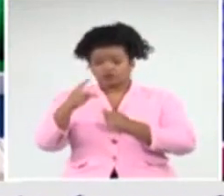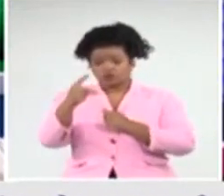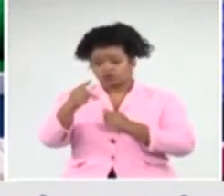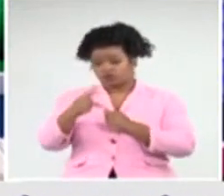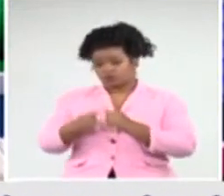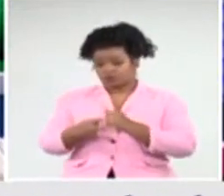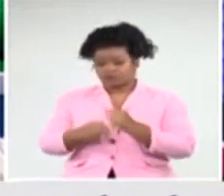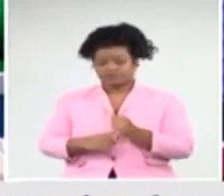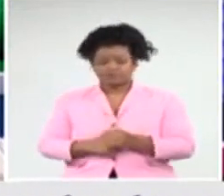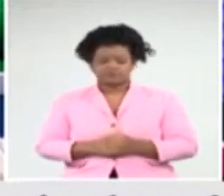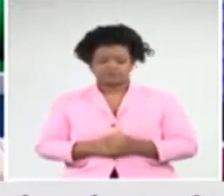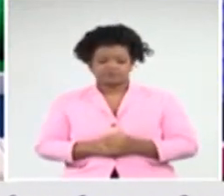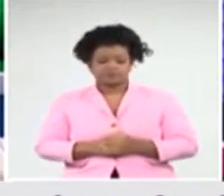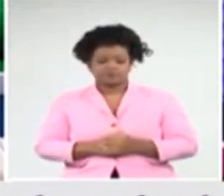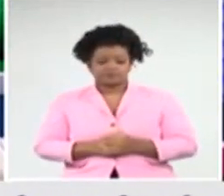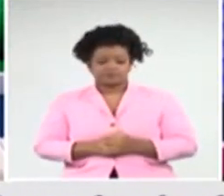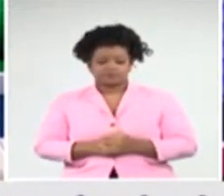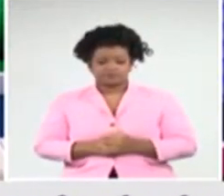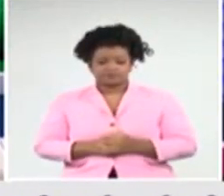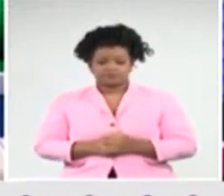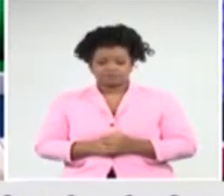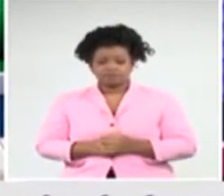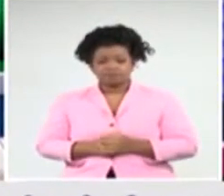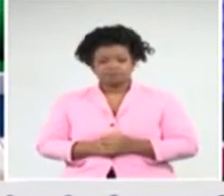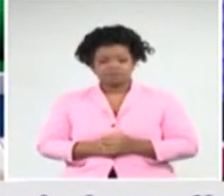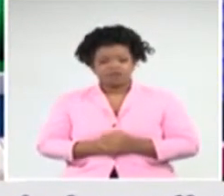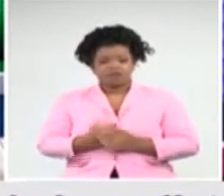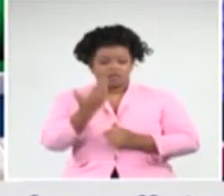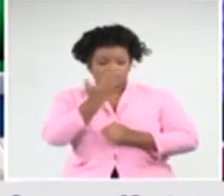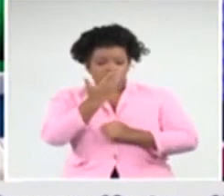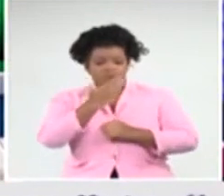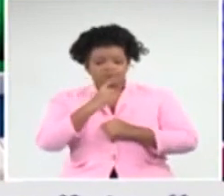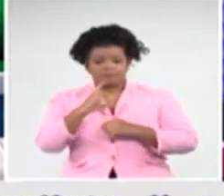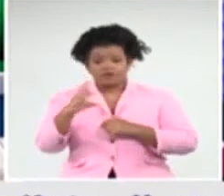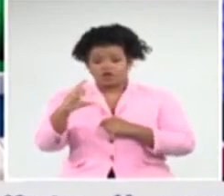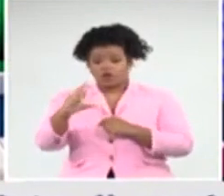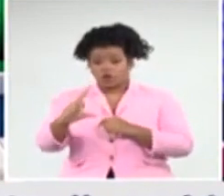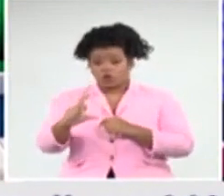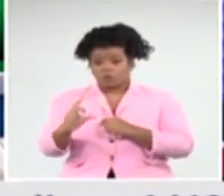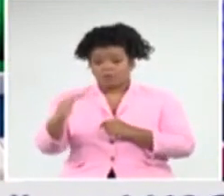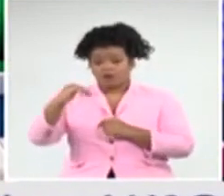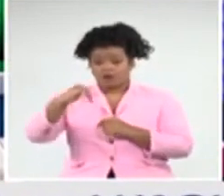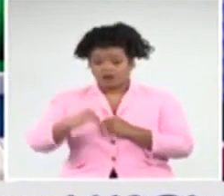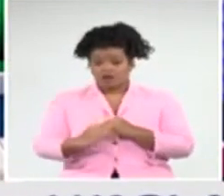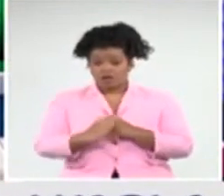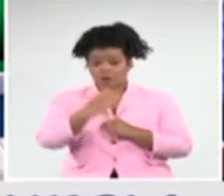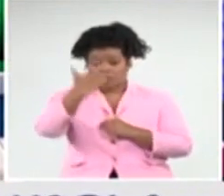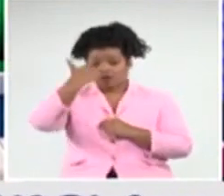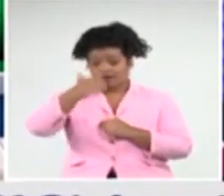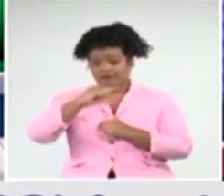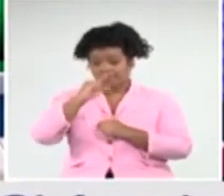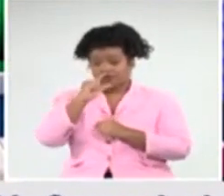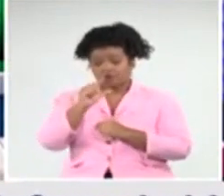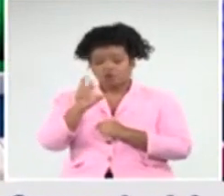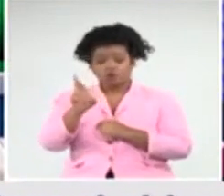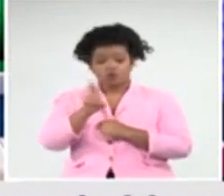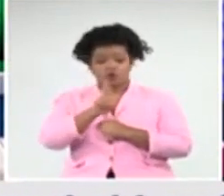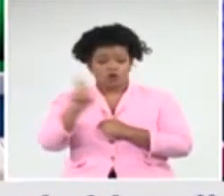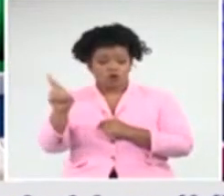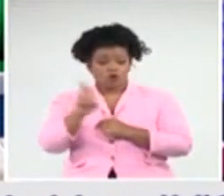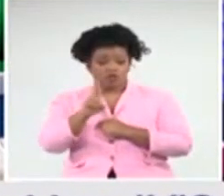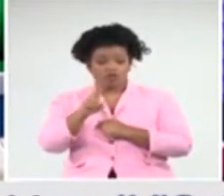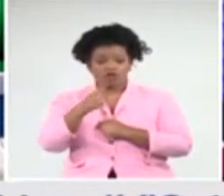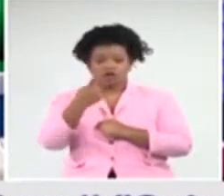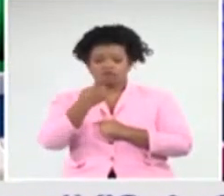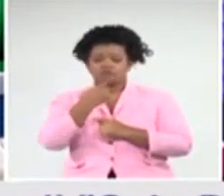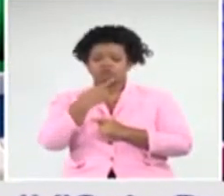y de Cumanayagua, Abreu y Rodas, un fallecido de cada uno.